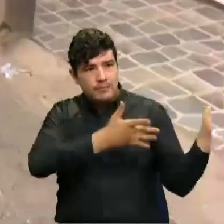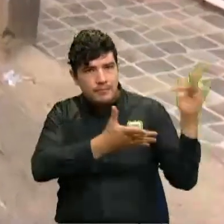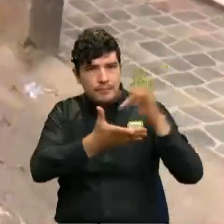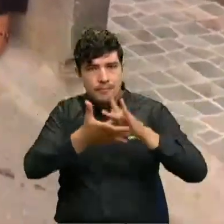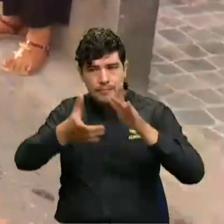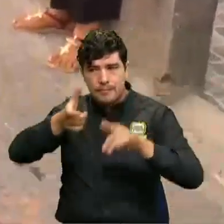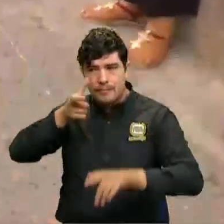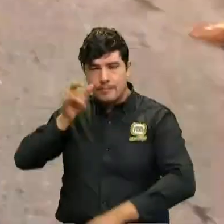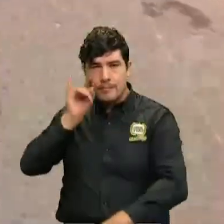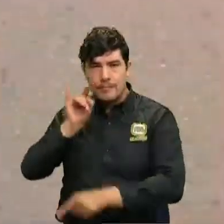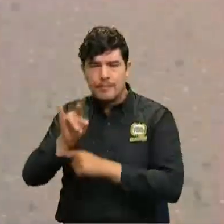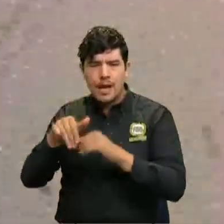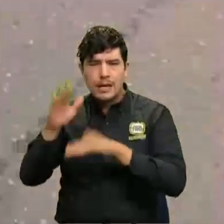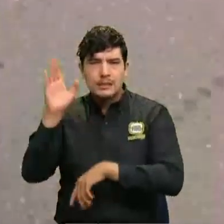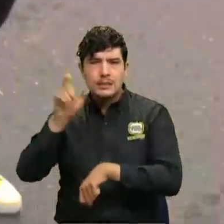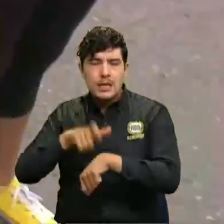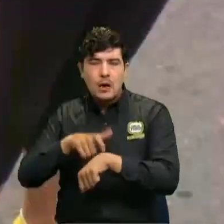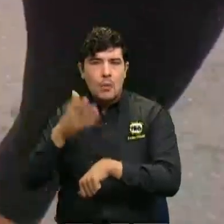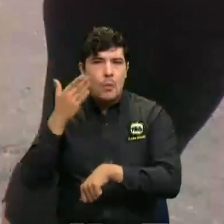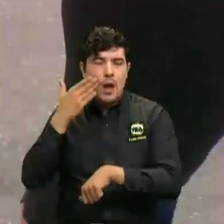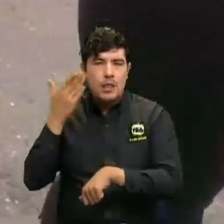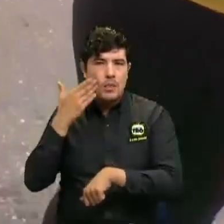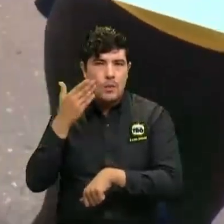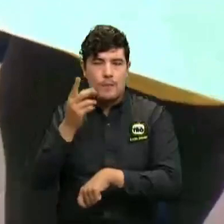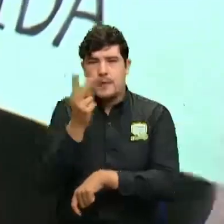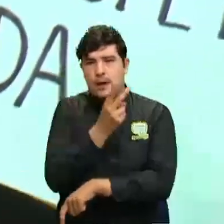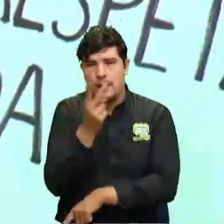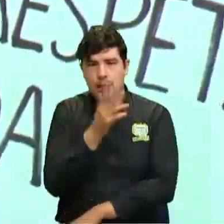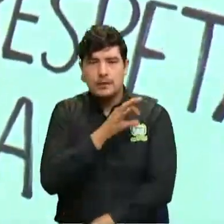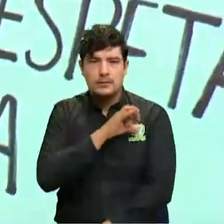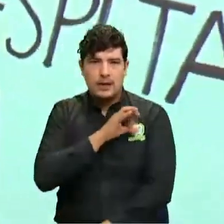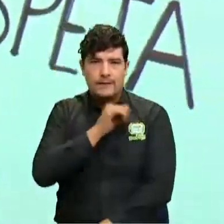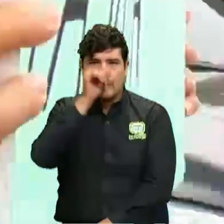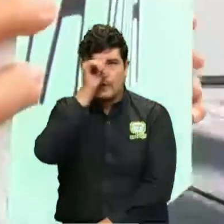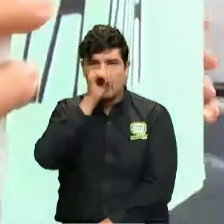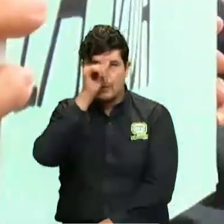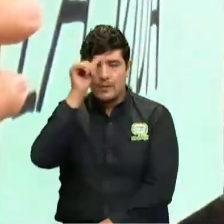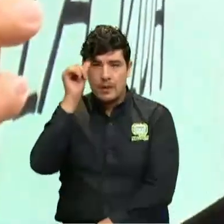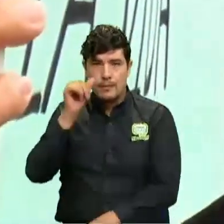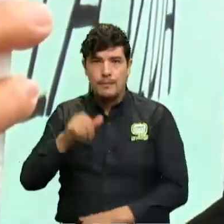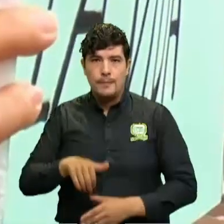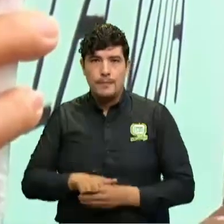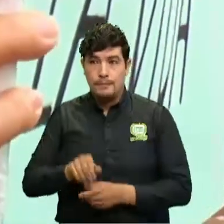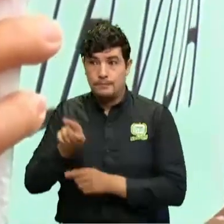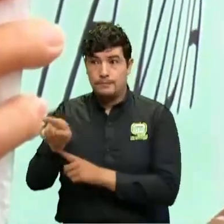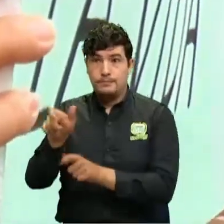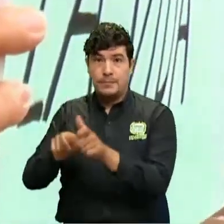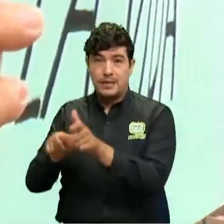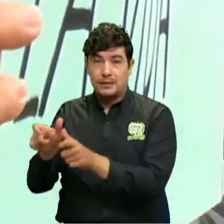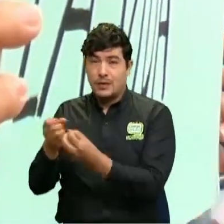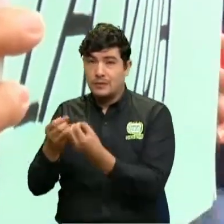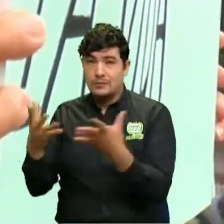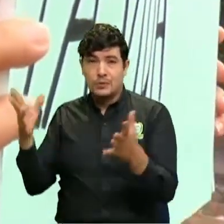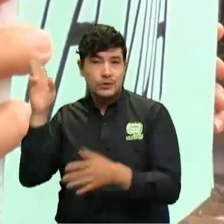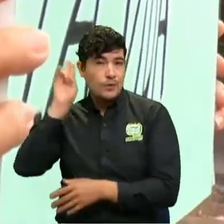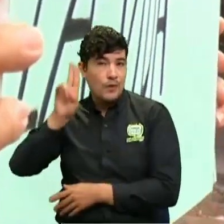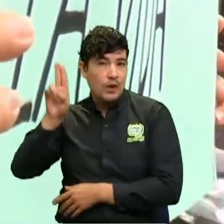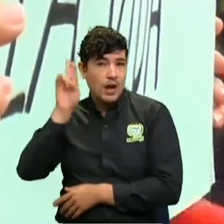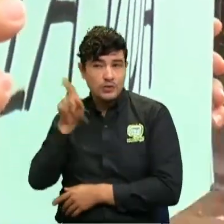Sobre todo los viernes, sábados y domingos. Aquí pasa mucho señor embriagado en su